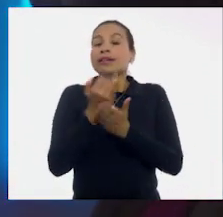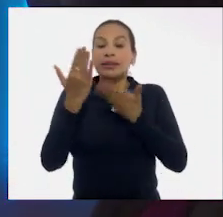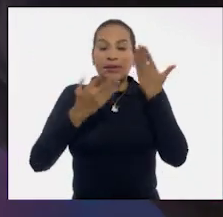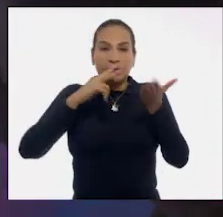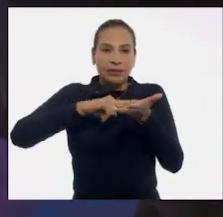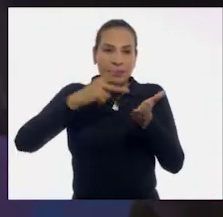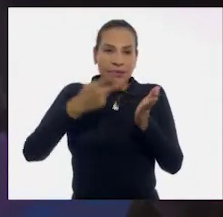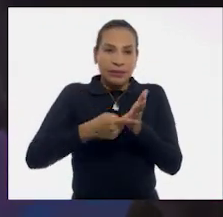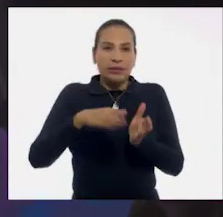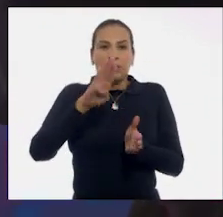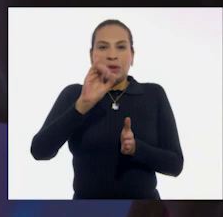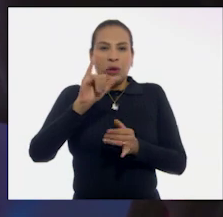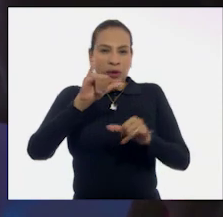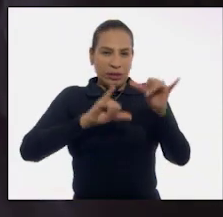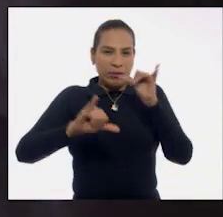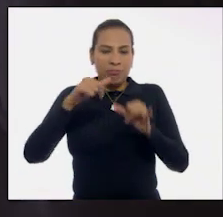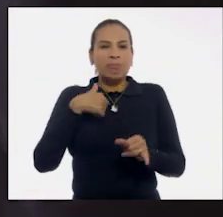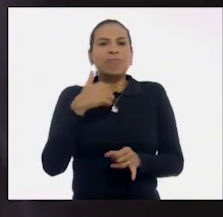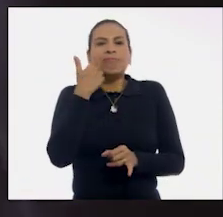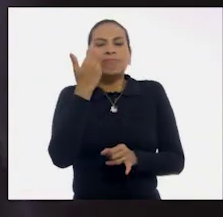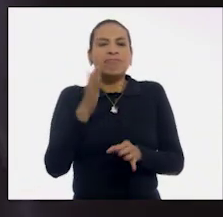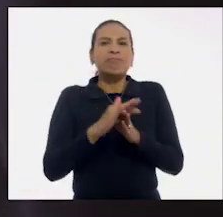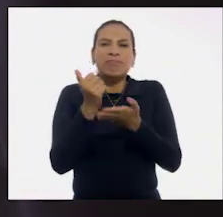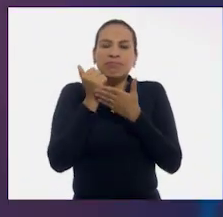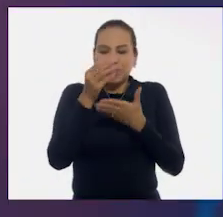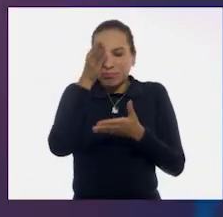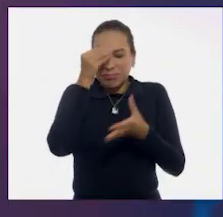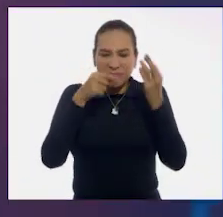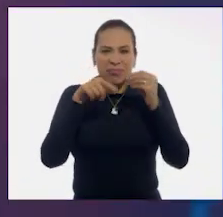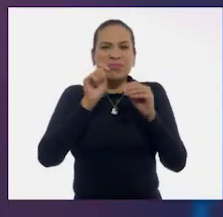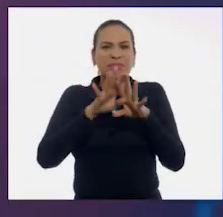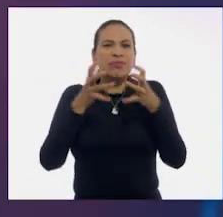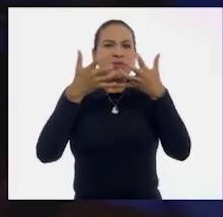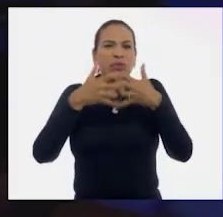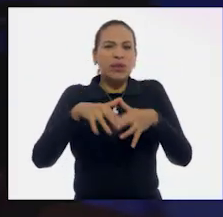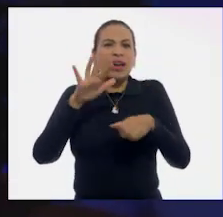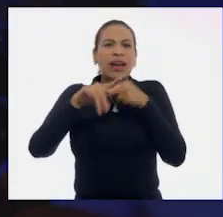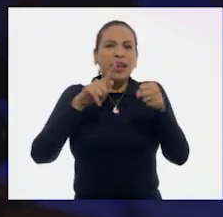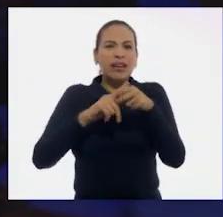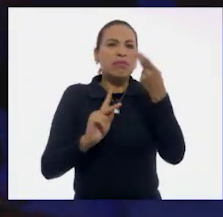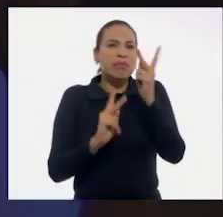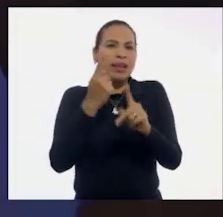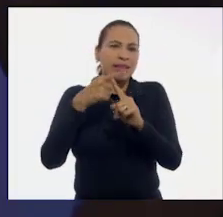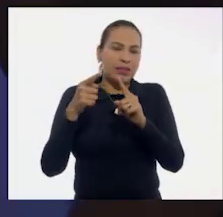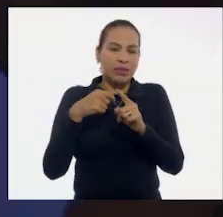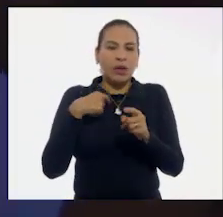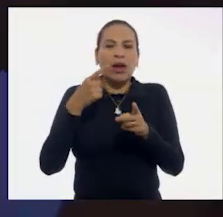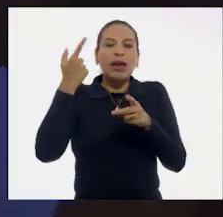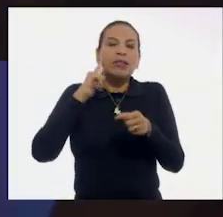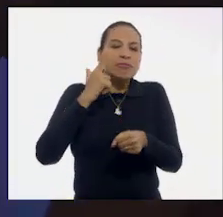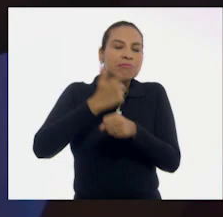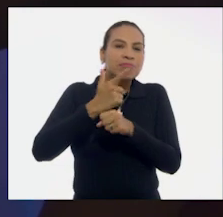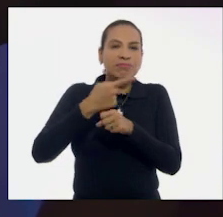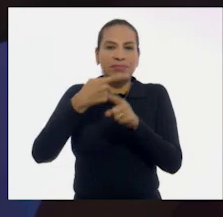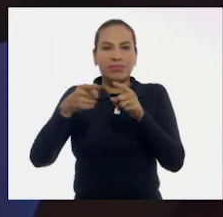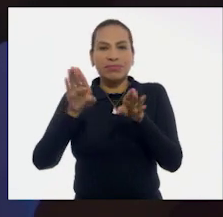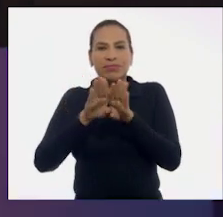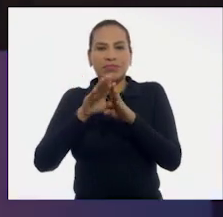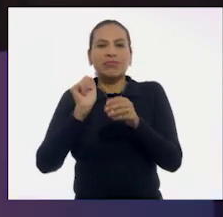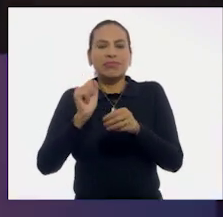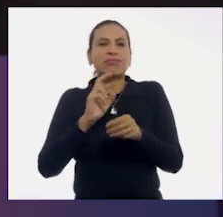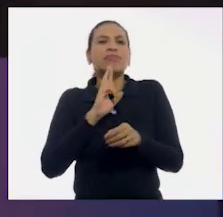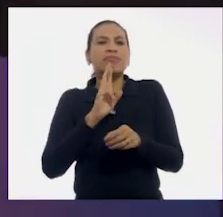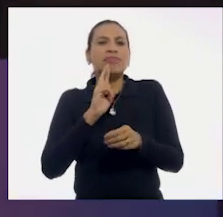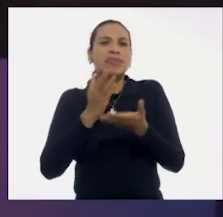ingeniería bioquímica porque me ayudó a entender cómo funcionaban los seres vivos, pero también empezó mi camino para descubrir soluciones que nadie más